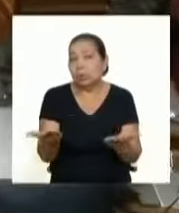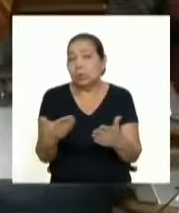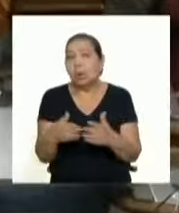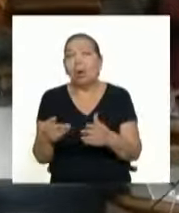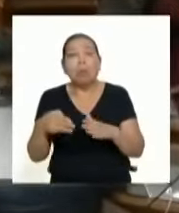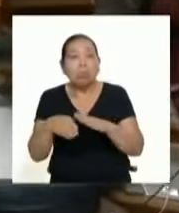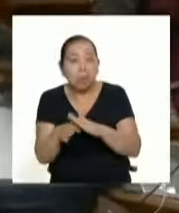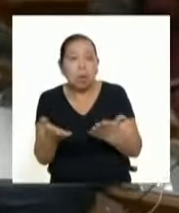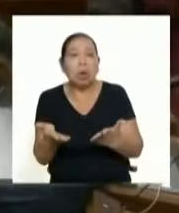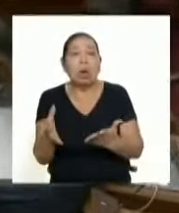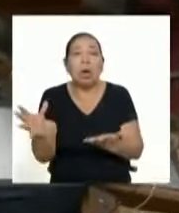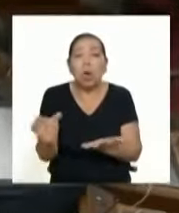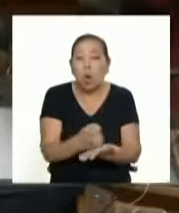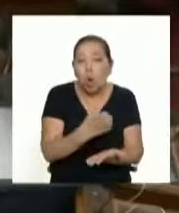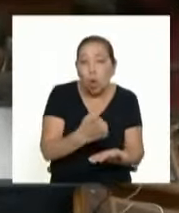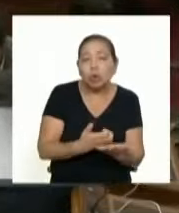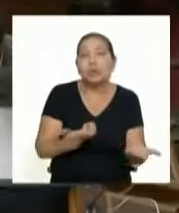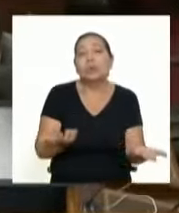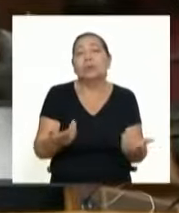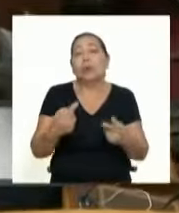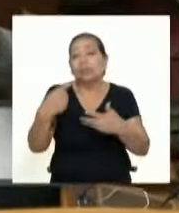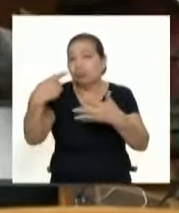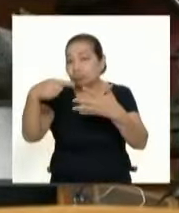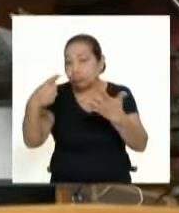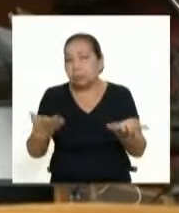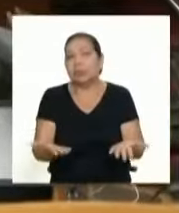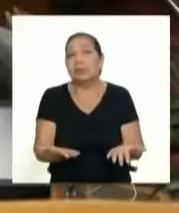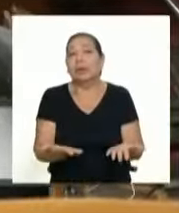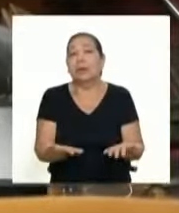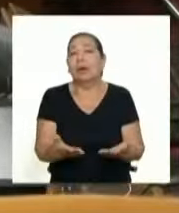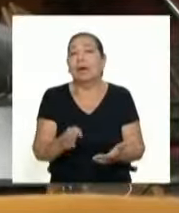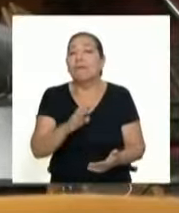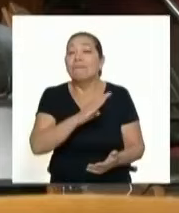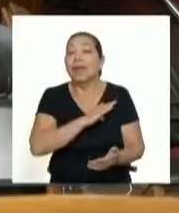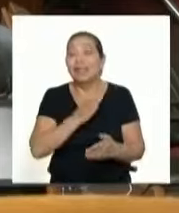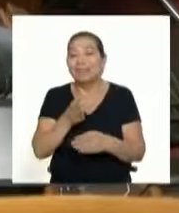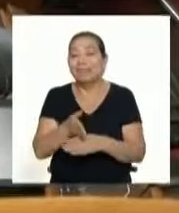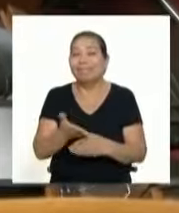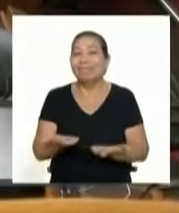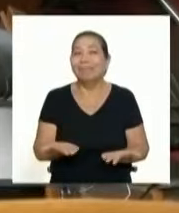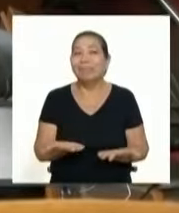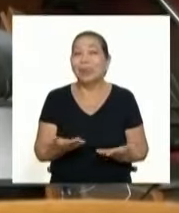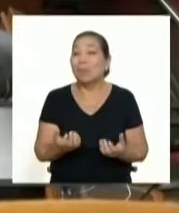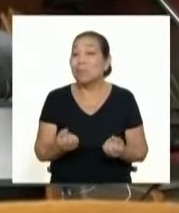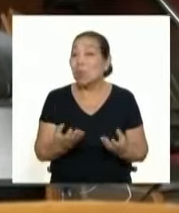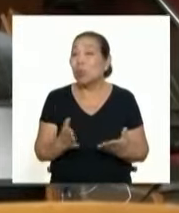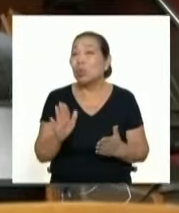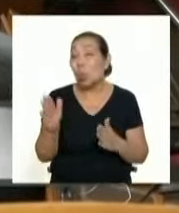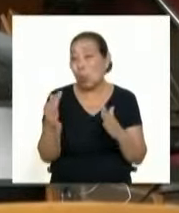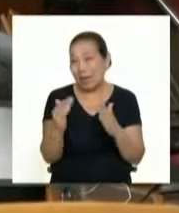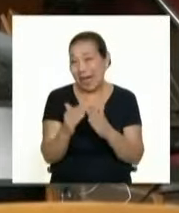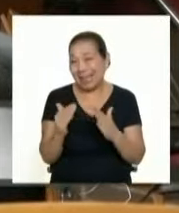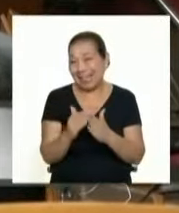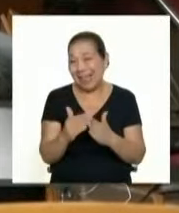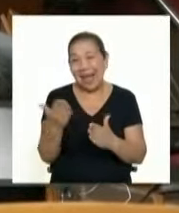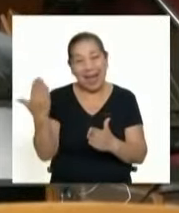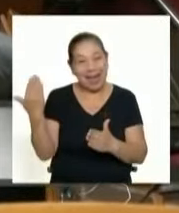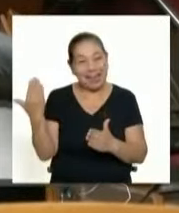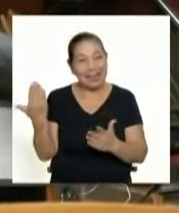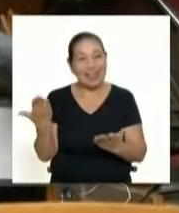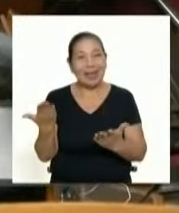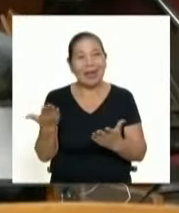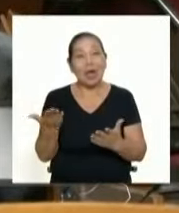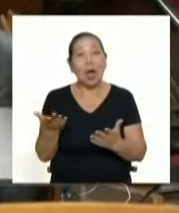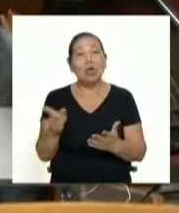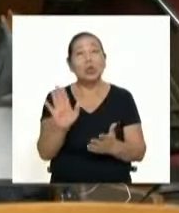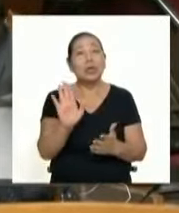Entonces, no se podría decir ya si es que hay una posición definida, pero por la intervención de algunos congresistas